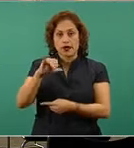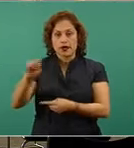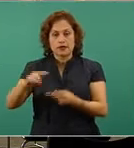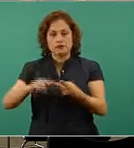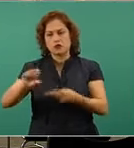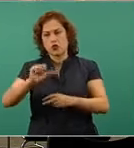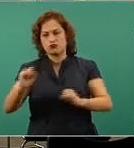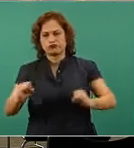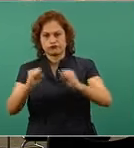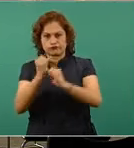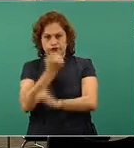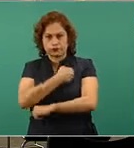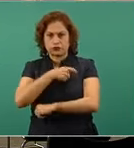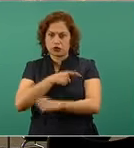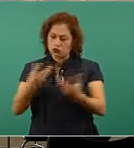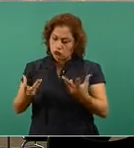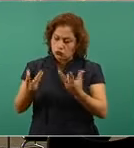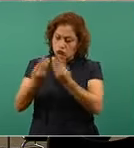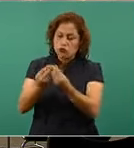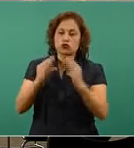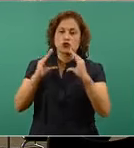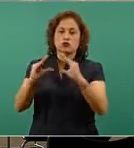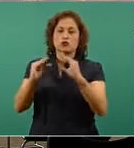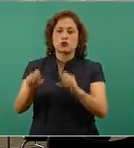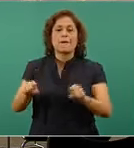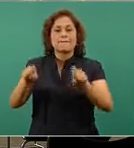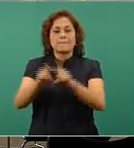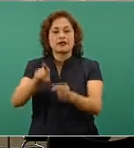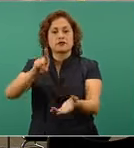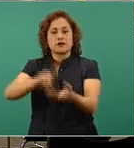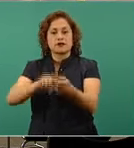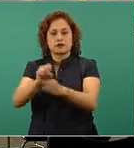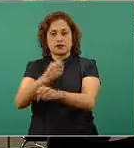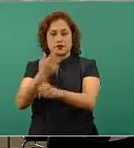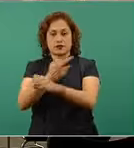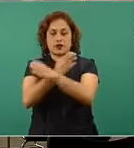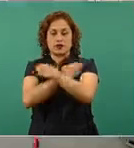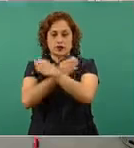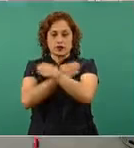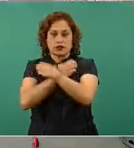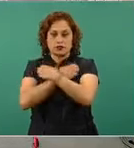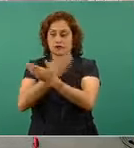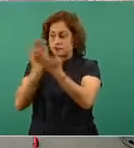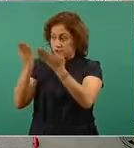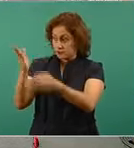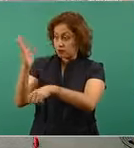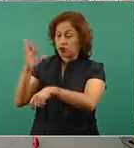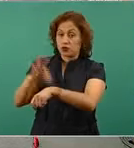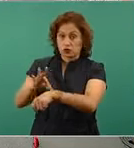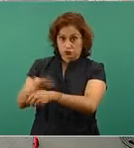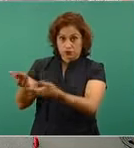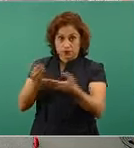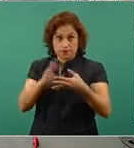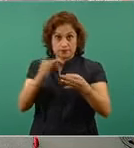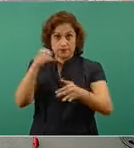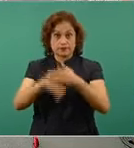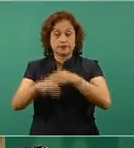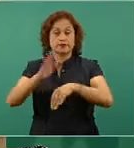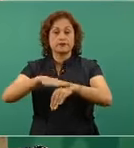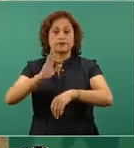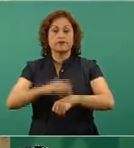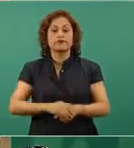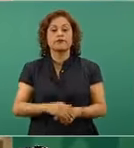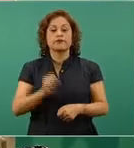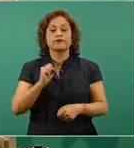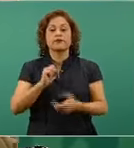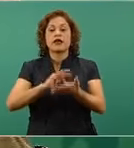instituciones y también con la Secretaría de Educación Pública. Pero el doctor tiene muchos detalles al respecto. Doctor. Muchas